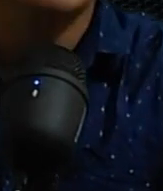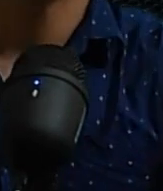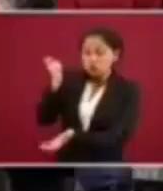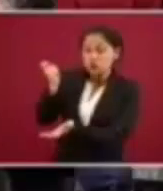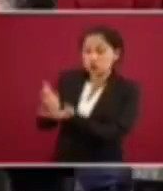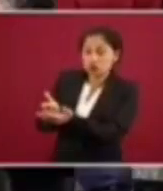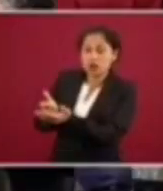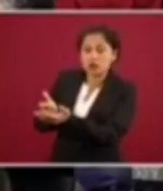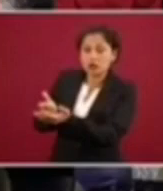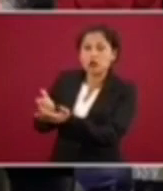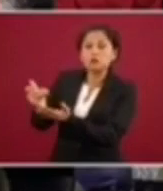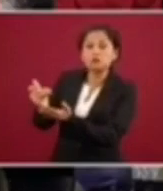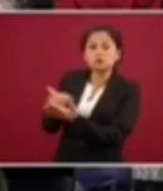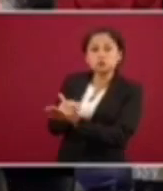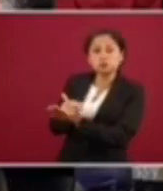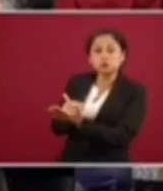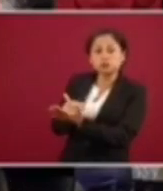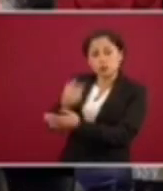quieren tomar.